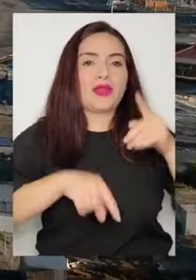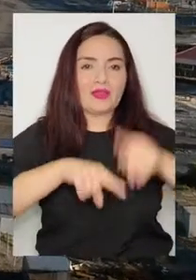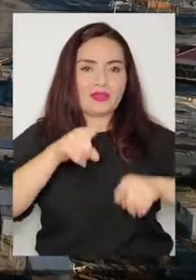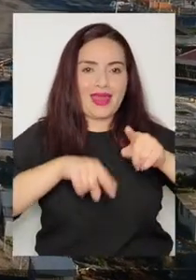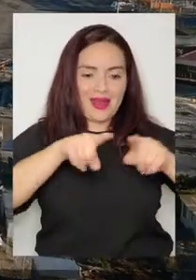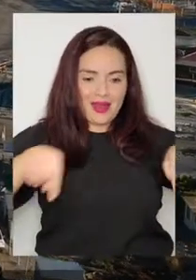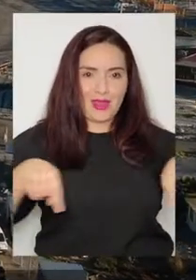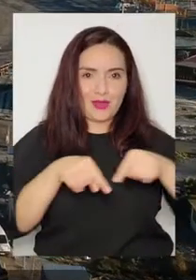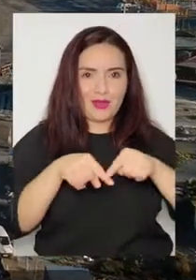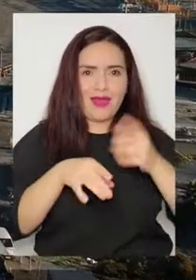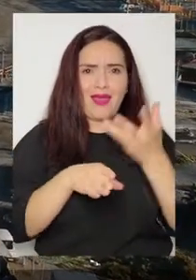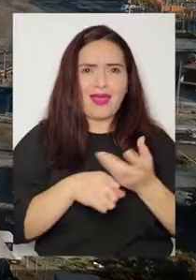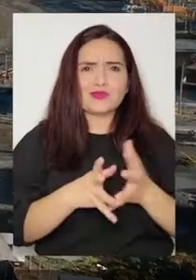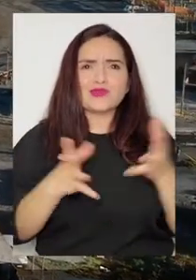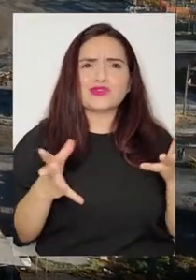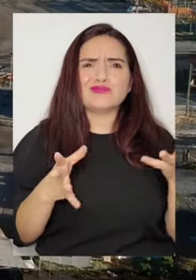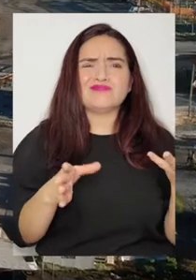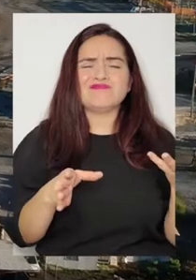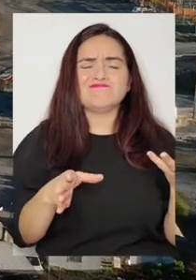saneamiento de títulos de terreno, porque hay mucha